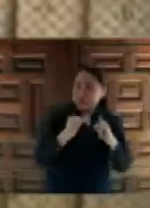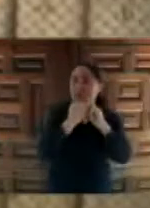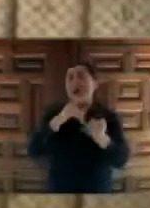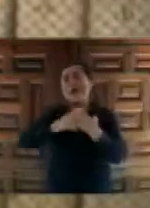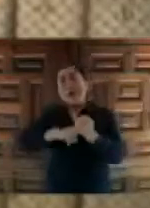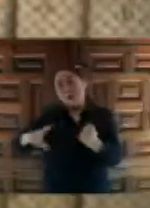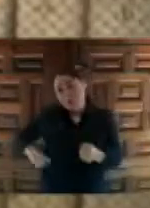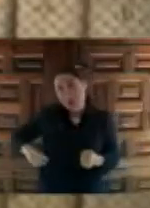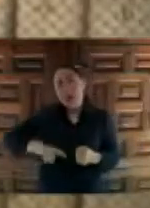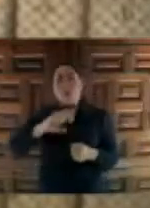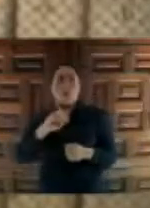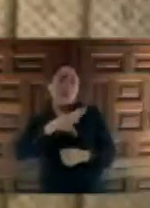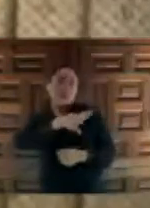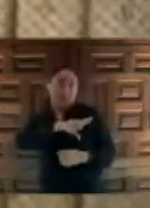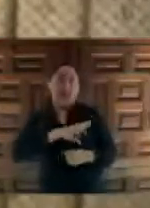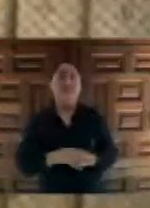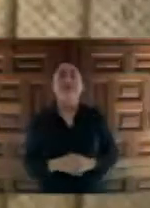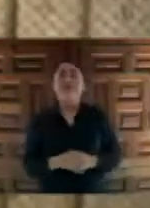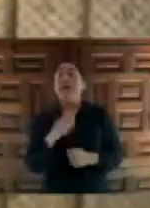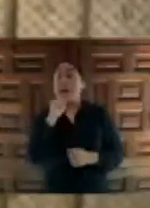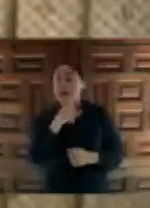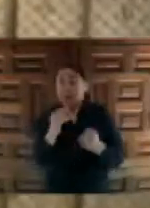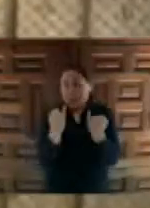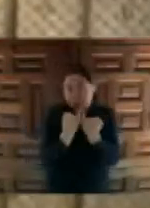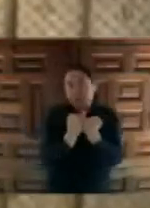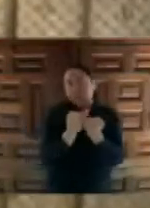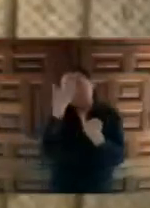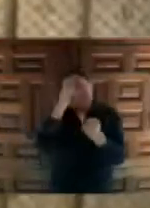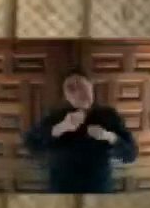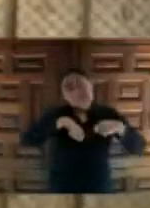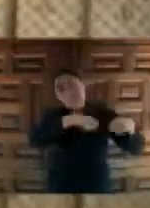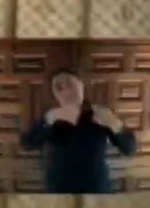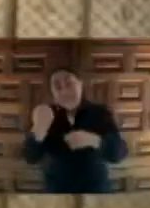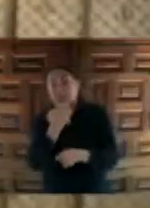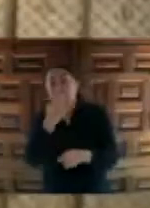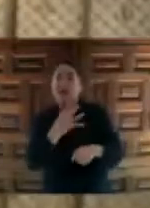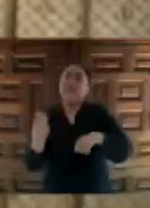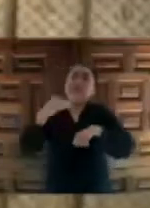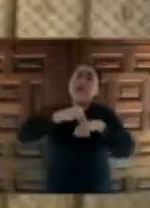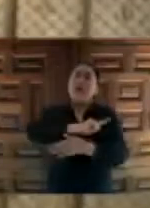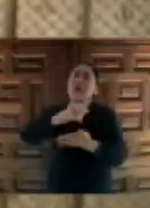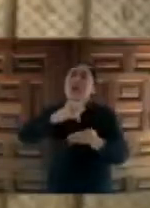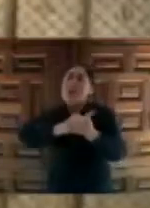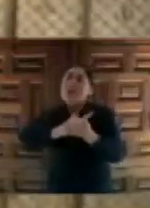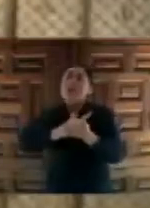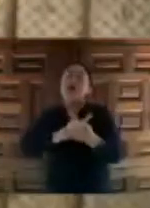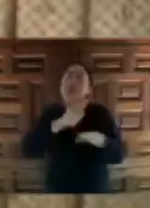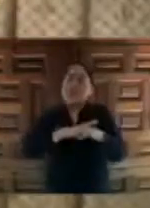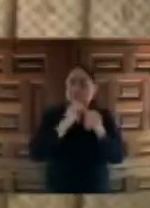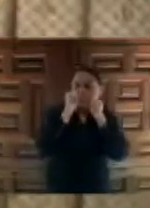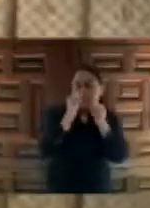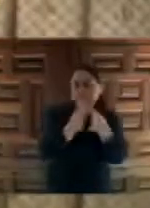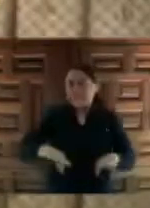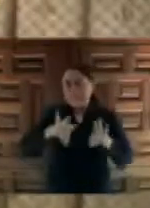como privadas. Además del asunto de cobertura, se suman a la ley asuntos que han sido prioritarios de